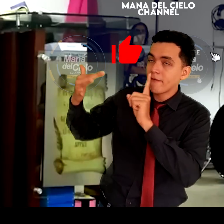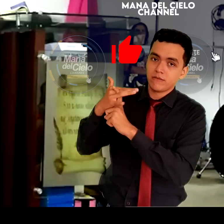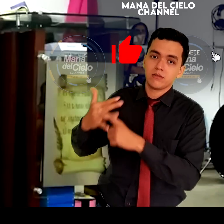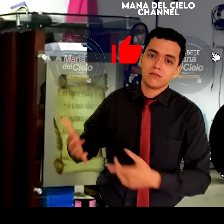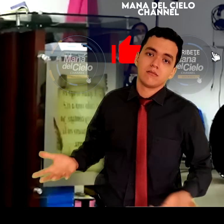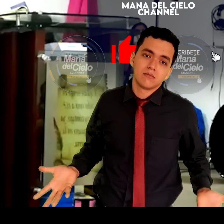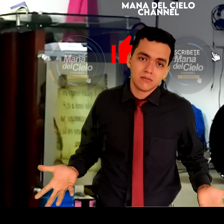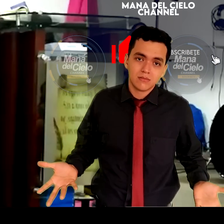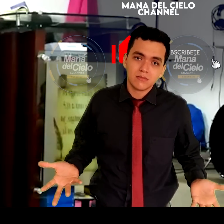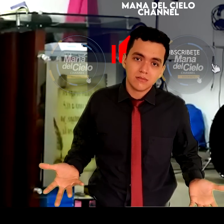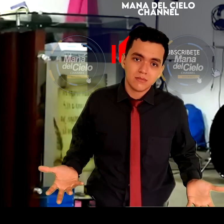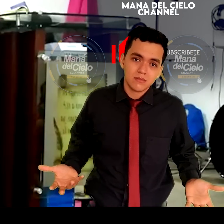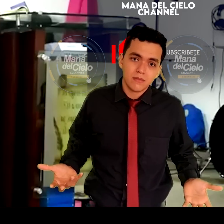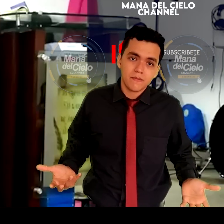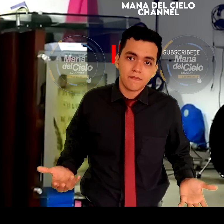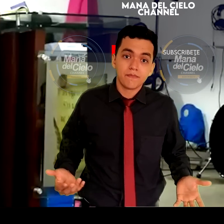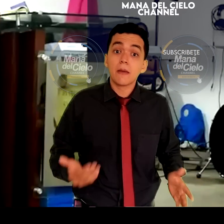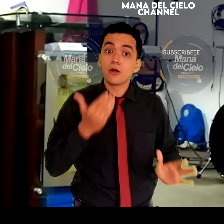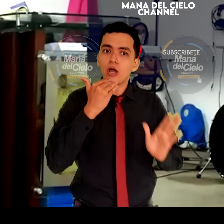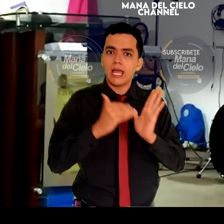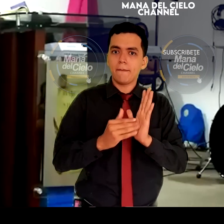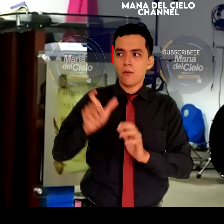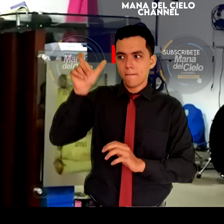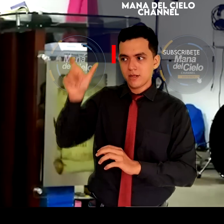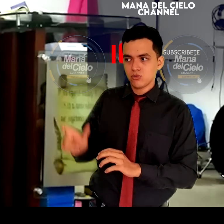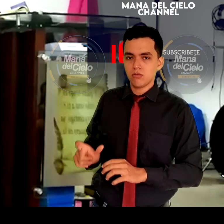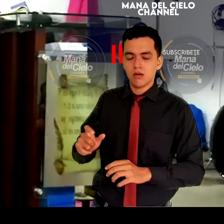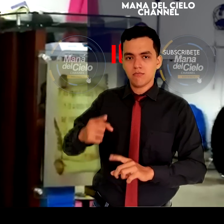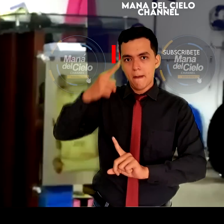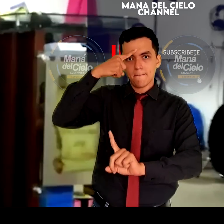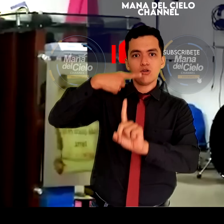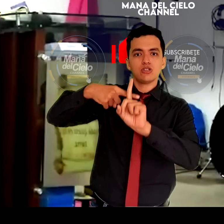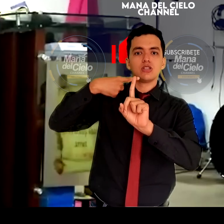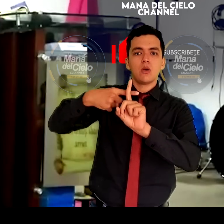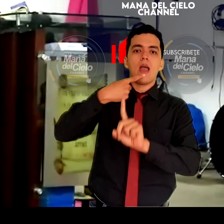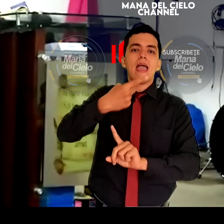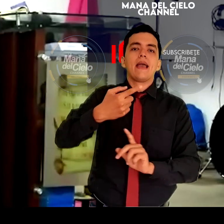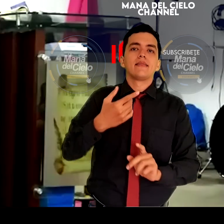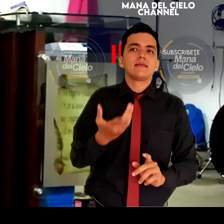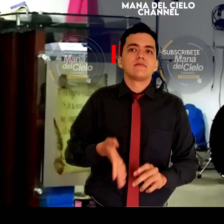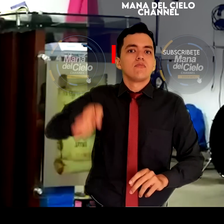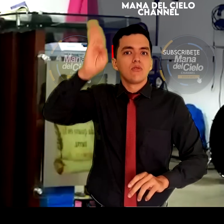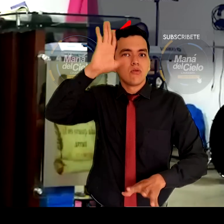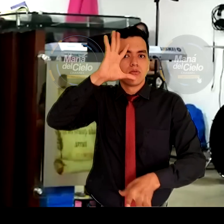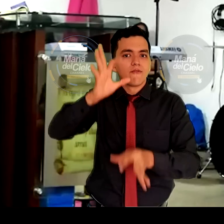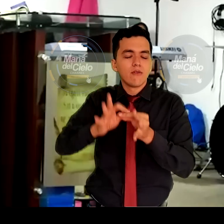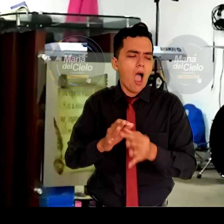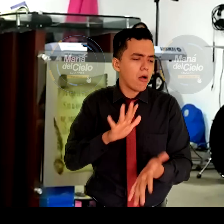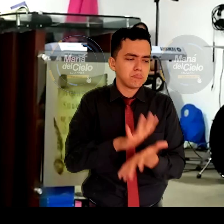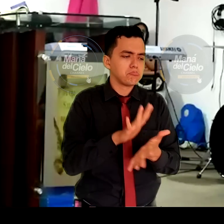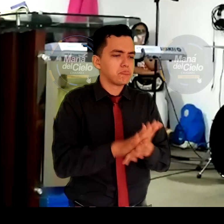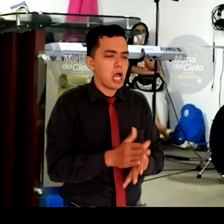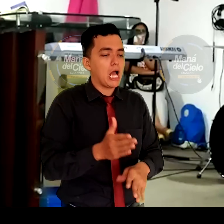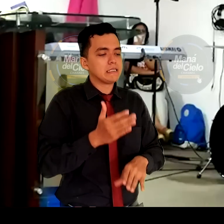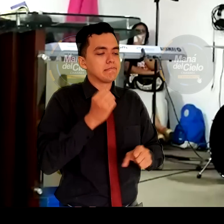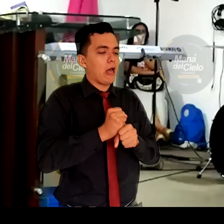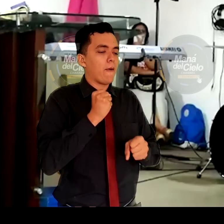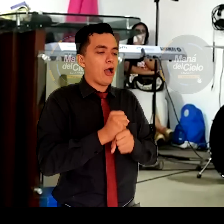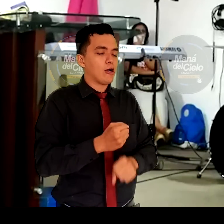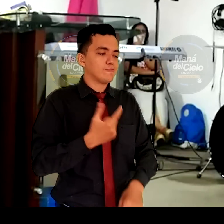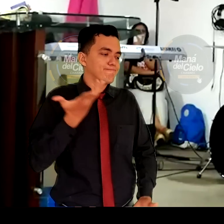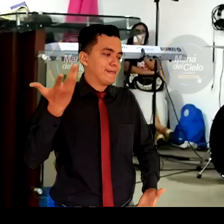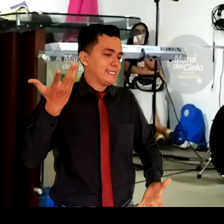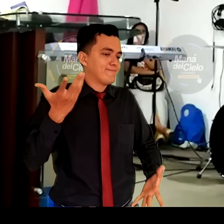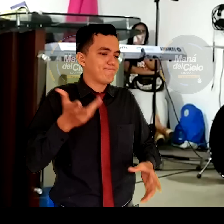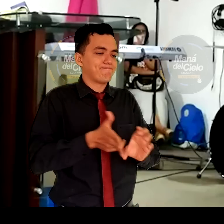hoy tuve bien trabajo. Vamos a darle gracias al Señor por estos 3 años de trabajo, pero déjenme decirle que jamás el Señor permite que